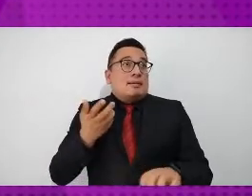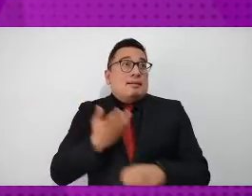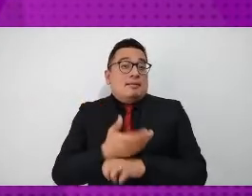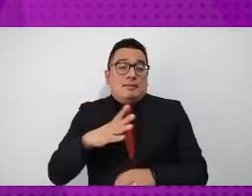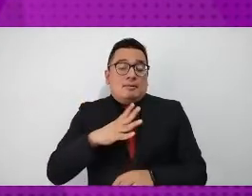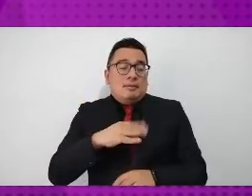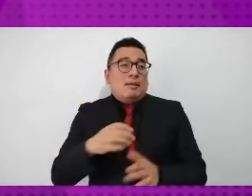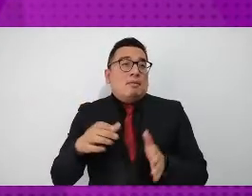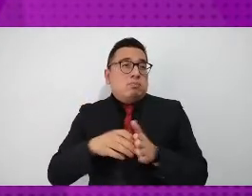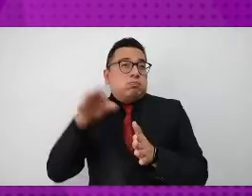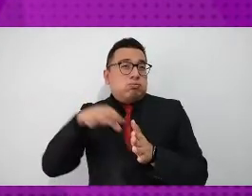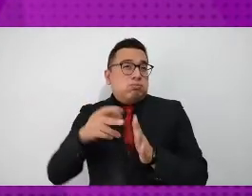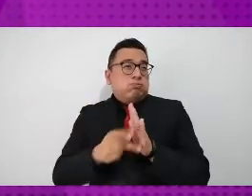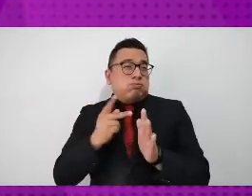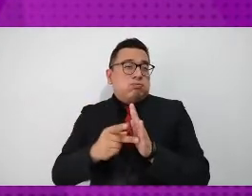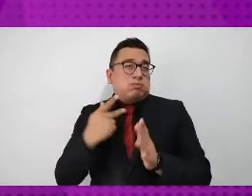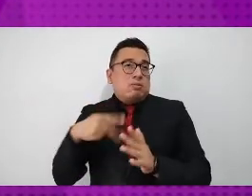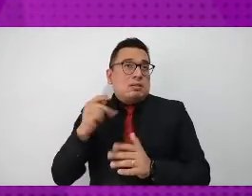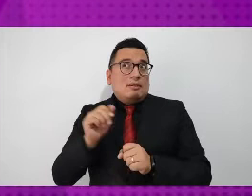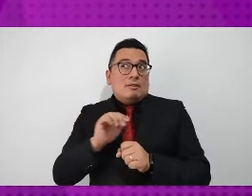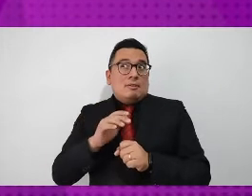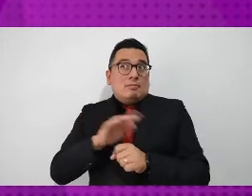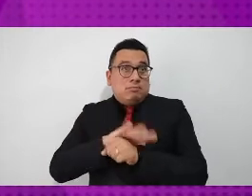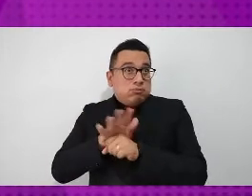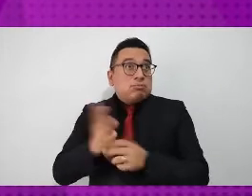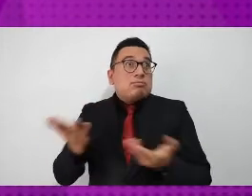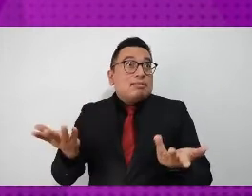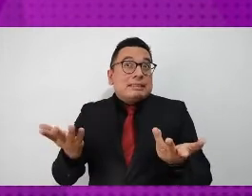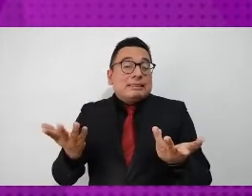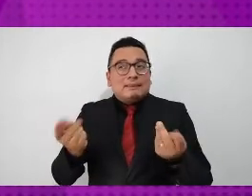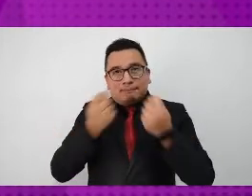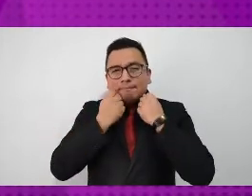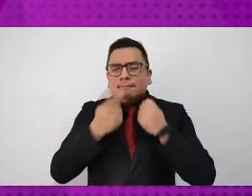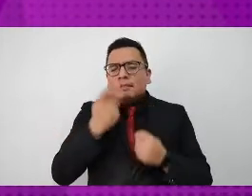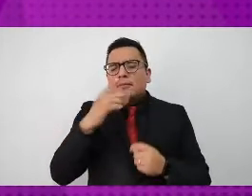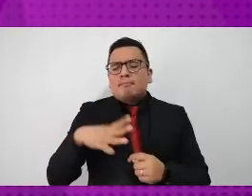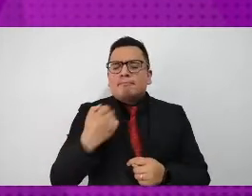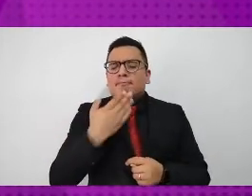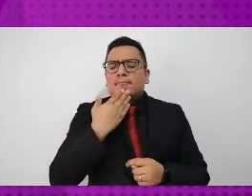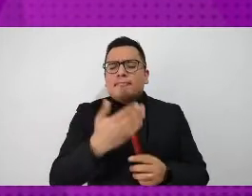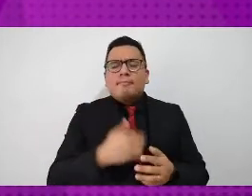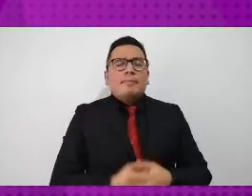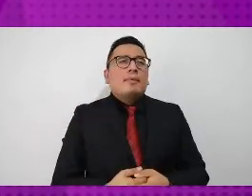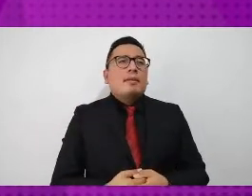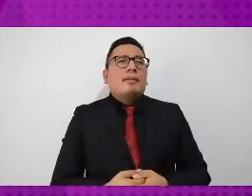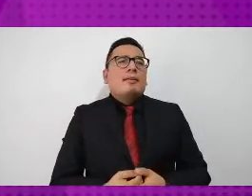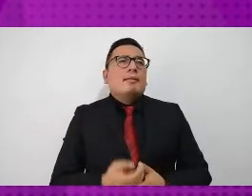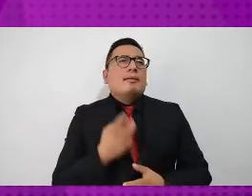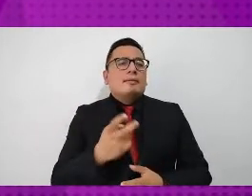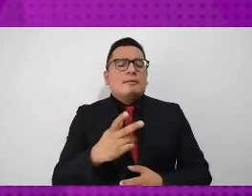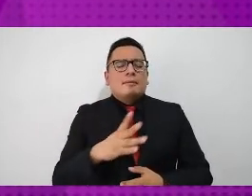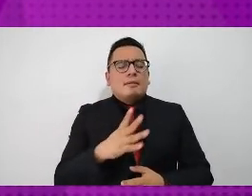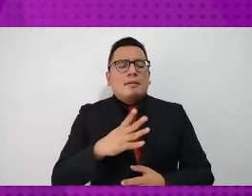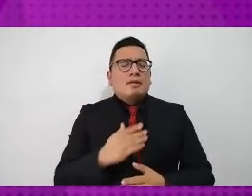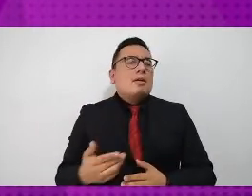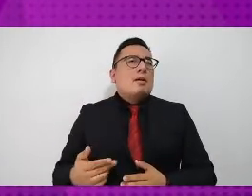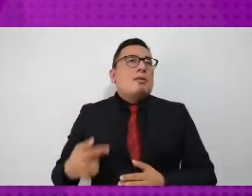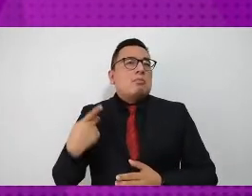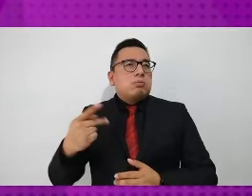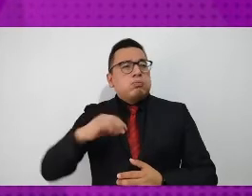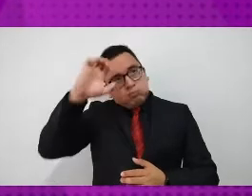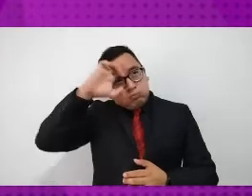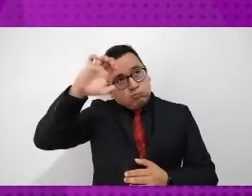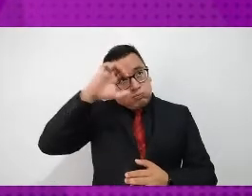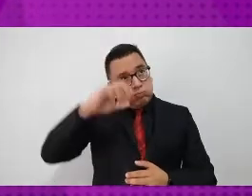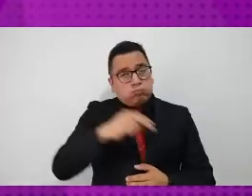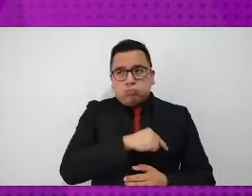de elecciones en medio de una pandemia pero los resultados son muy positivos y la experiencia que sea este legado esta